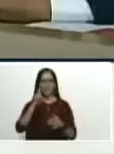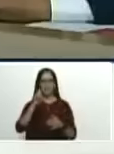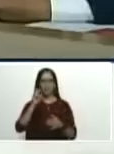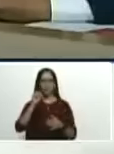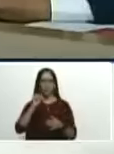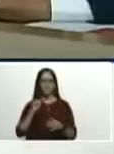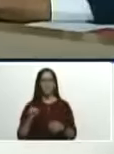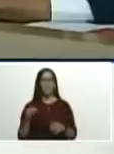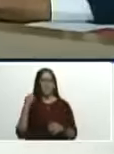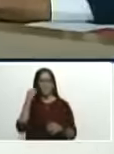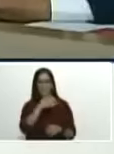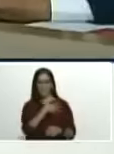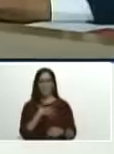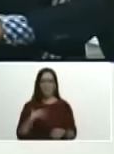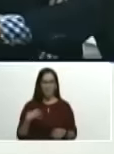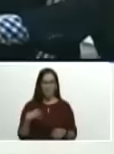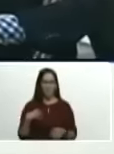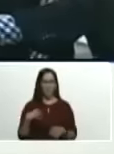pretenden